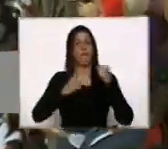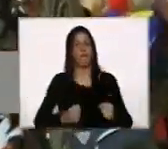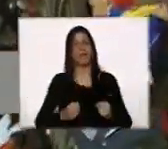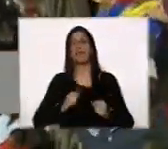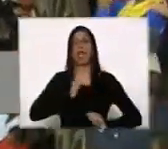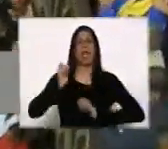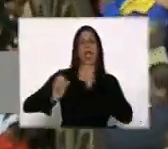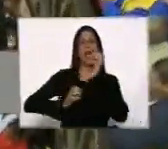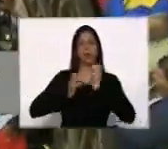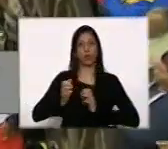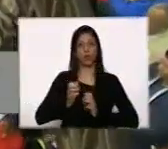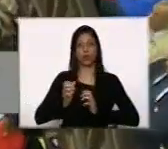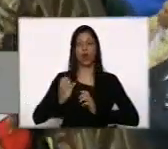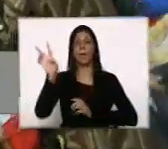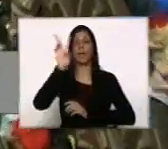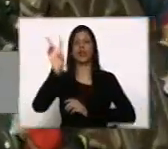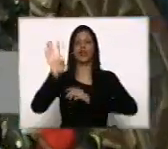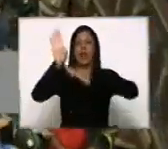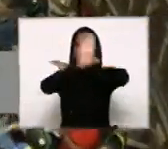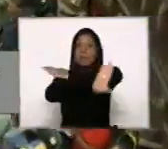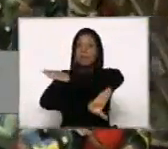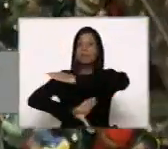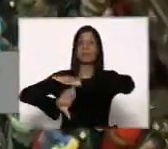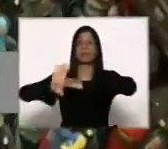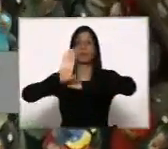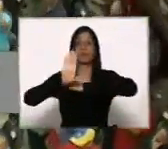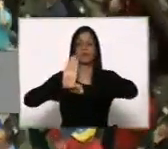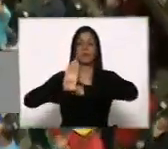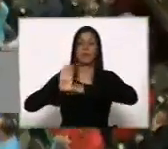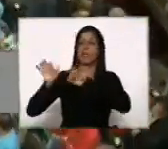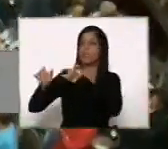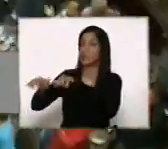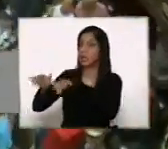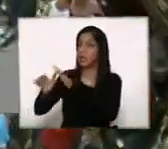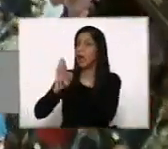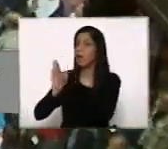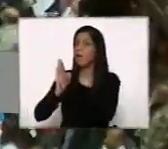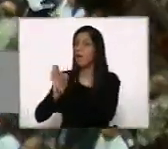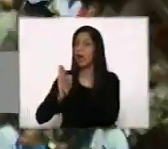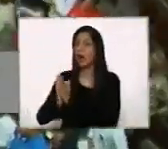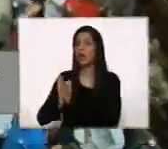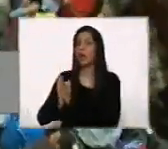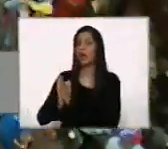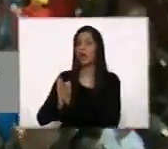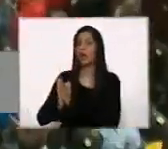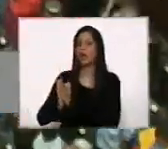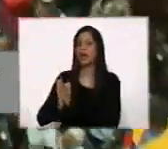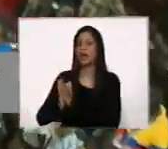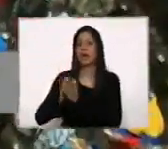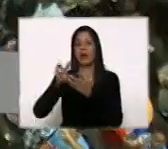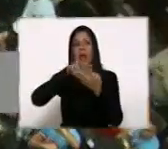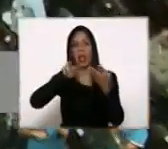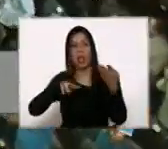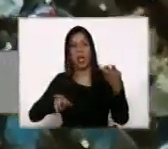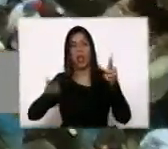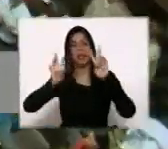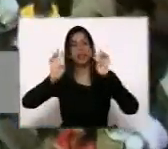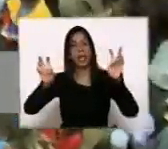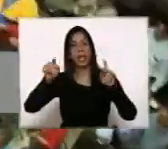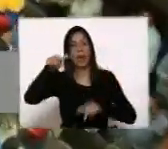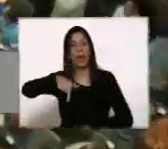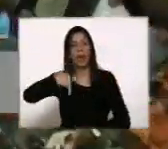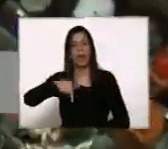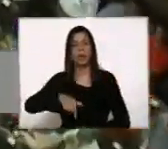a defender a Venezuela. Ciudadano secretario, sírvase indicar si el siguiente punto, orden del